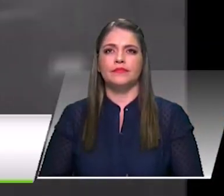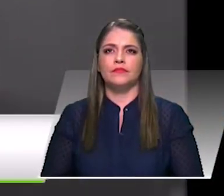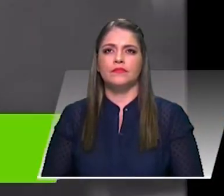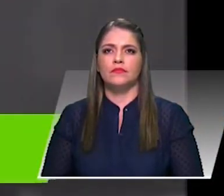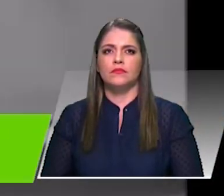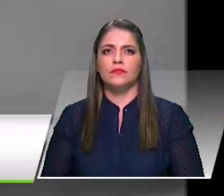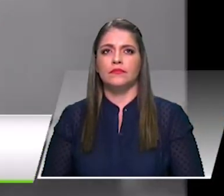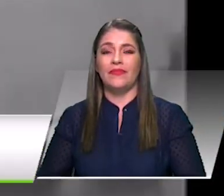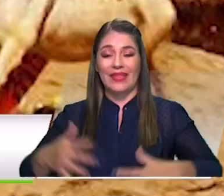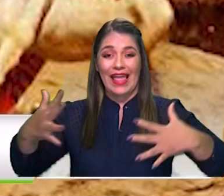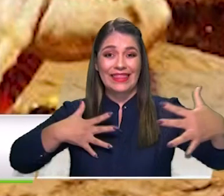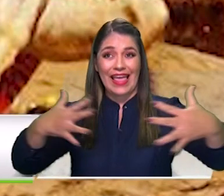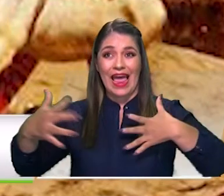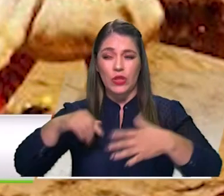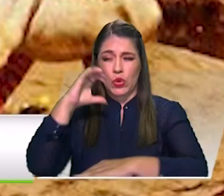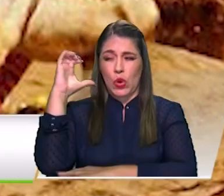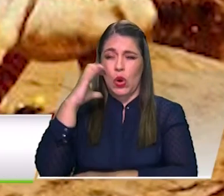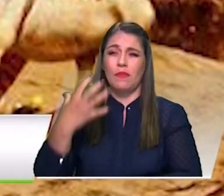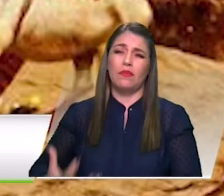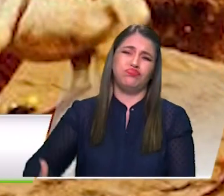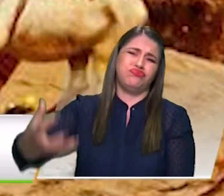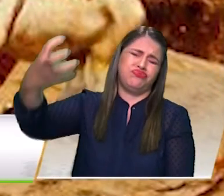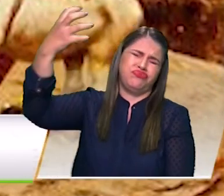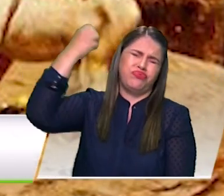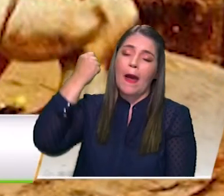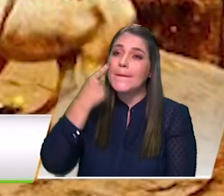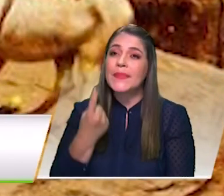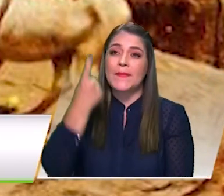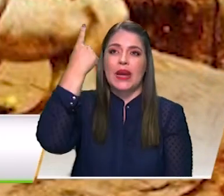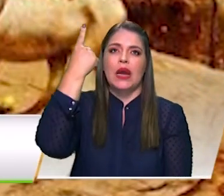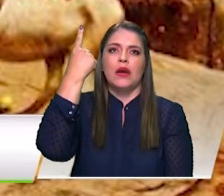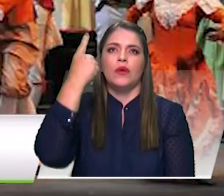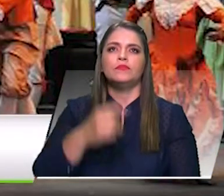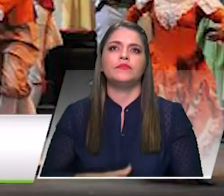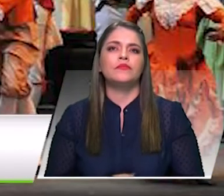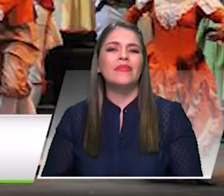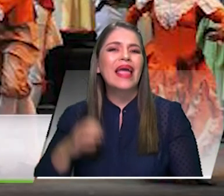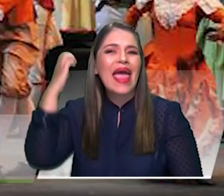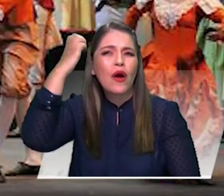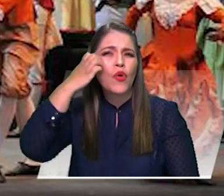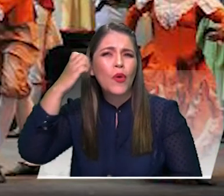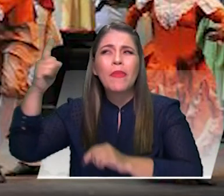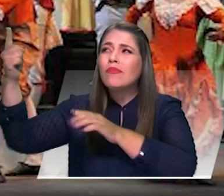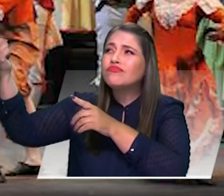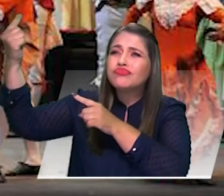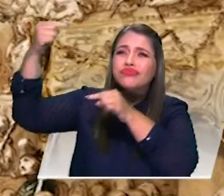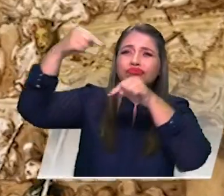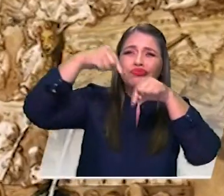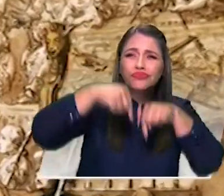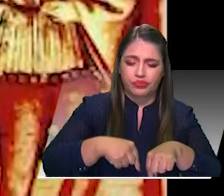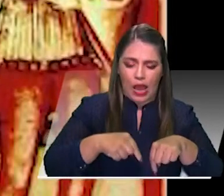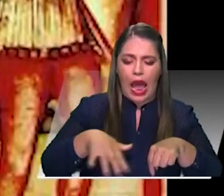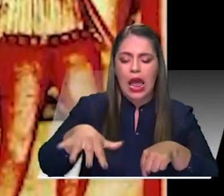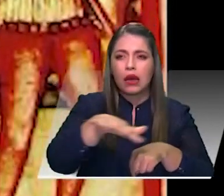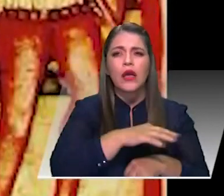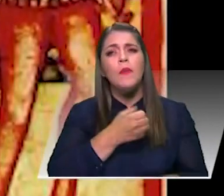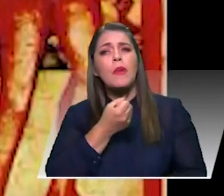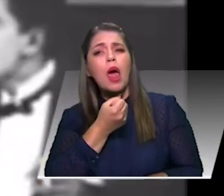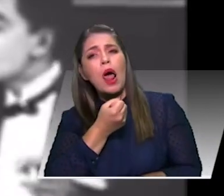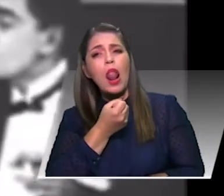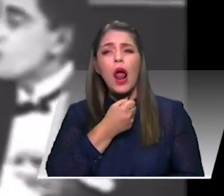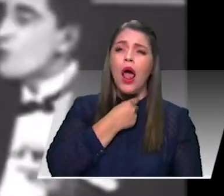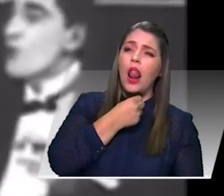llegada del teatro a Colombia se remonta a la época colonial, cuando de Europa llegaban algunas compañías de zarzuela, ópera y comedia